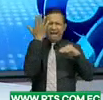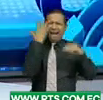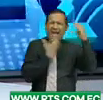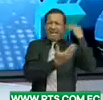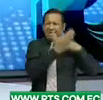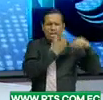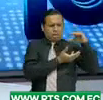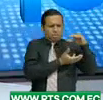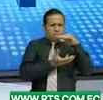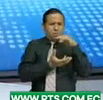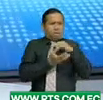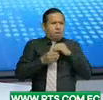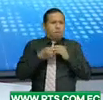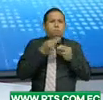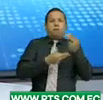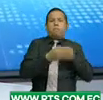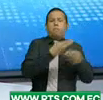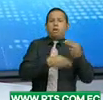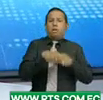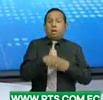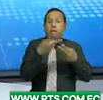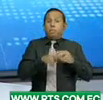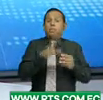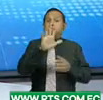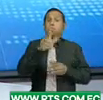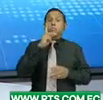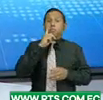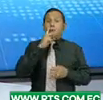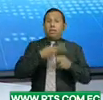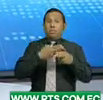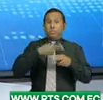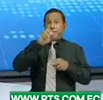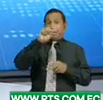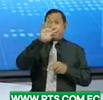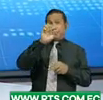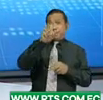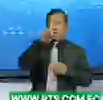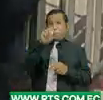dictó medidas sustitutivas para su padre, el expresidente Abdalá Bucaram.